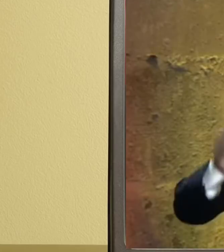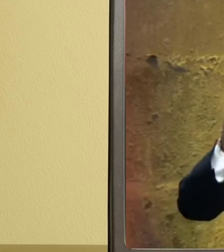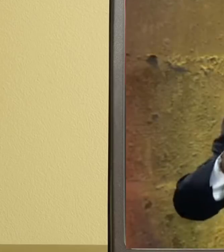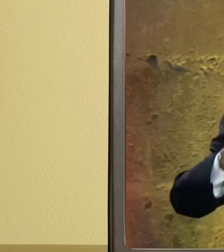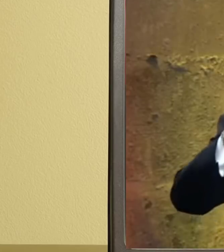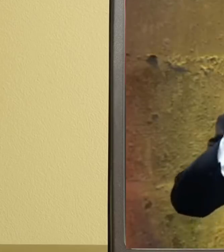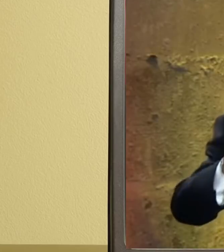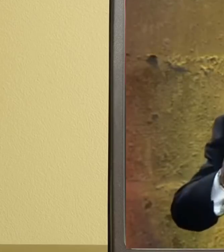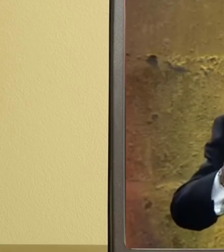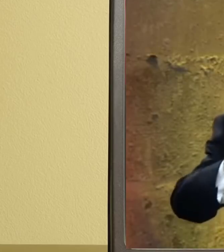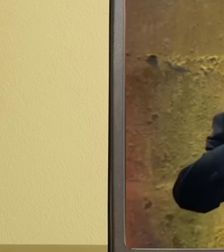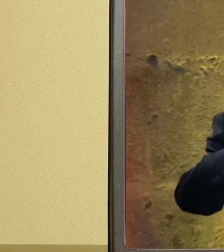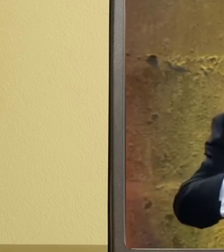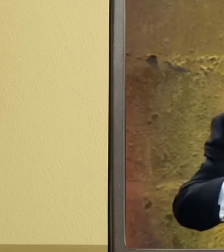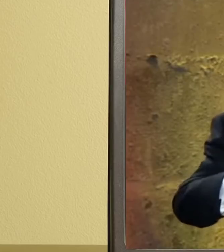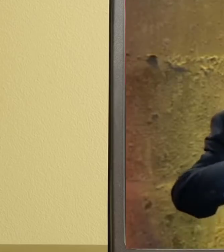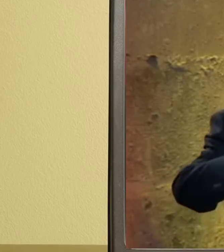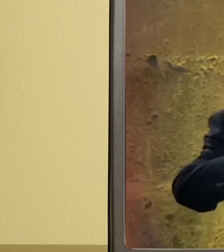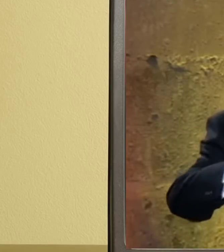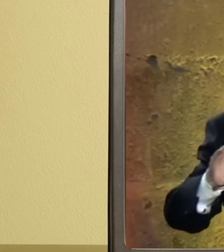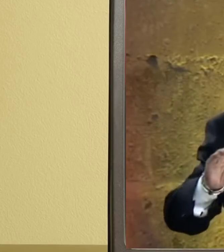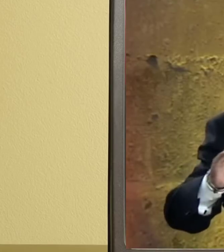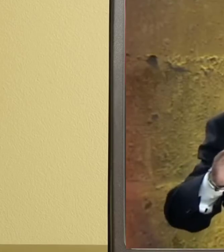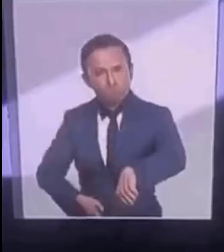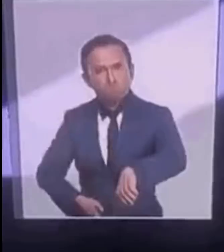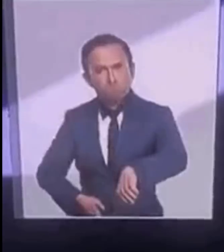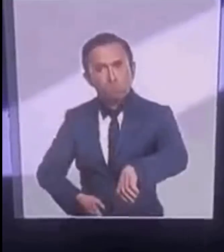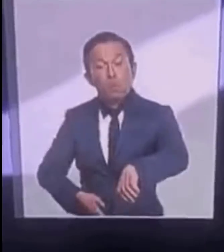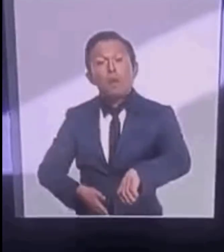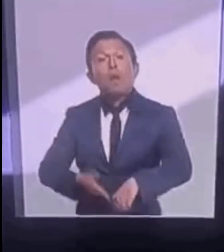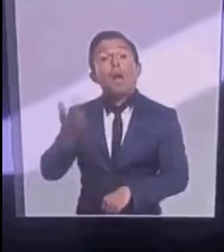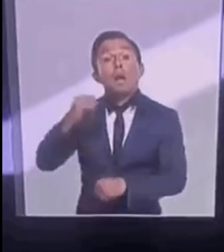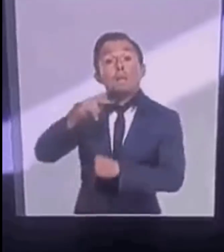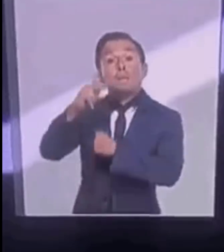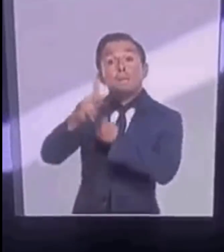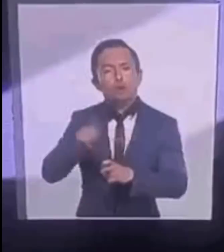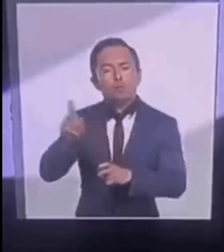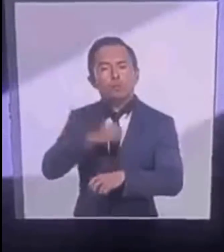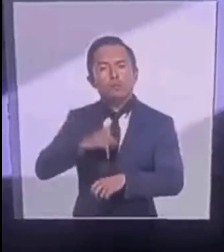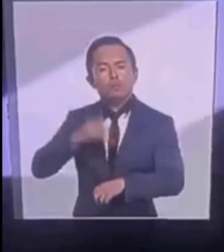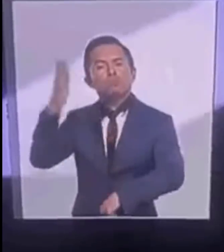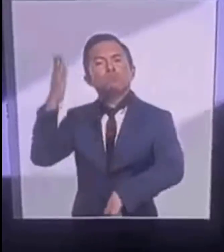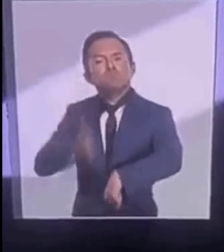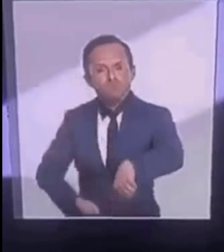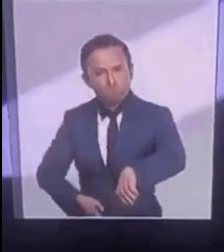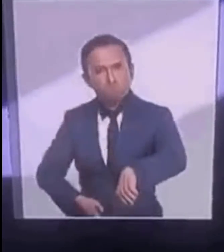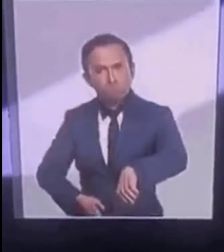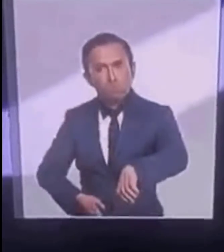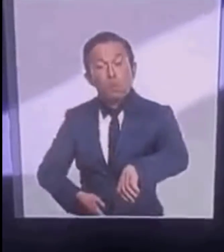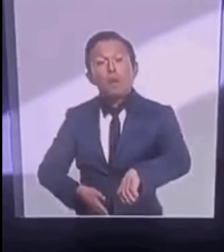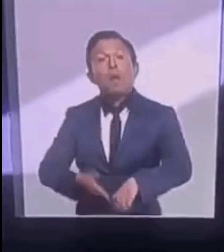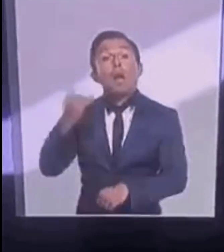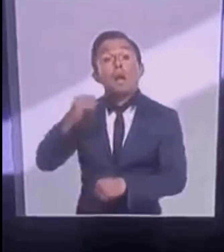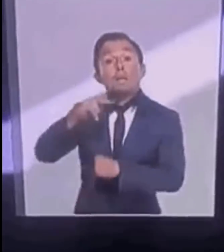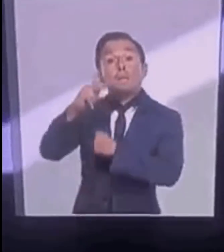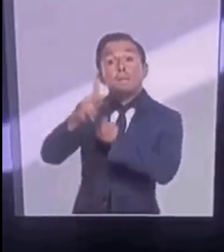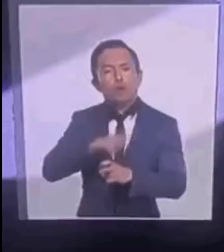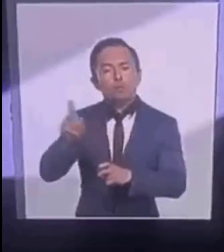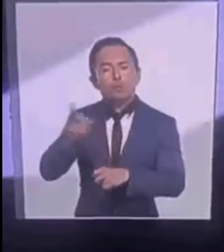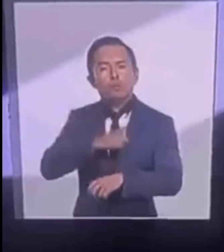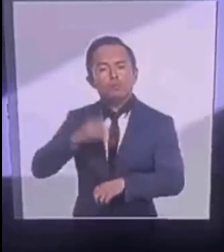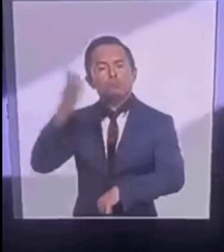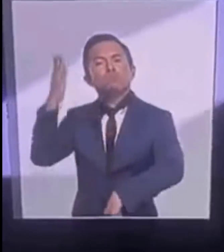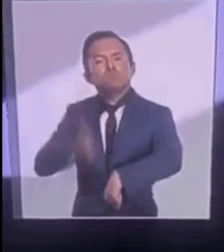que mocharle la mano al que robe, así. De simple. Su principal propuesta consiste en aplicar la ley